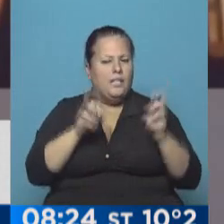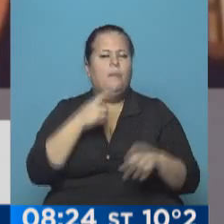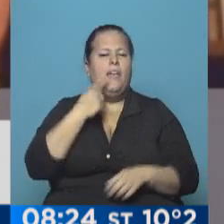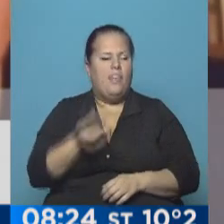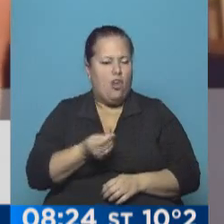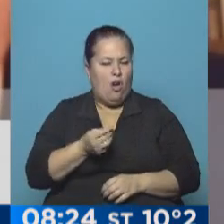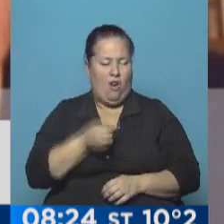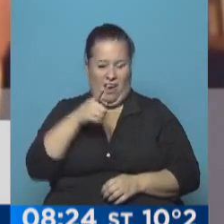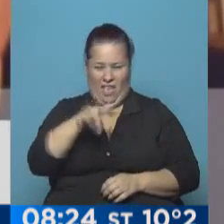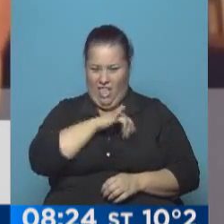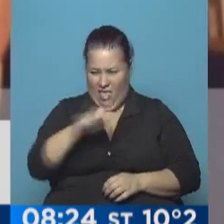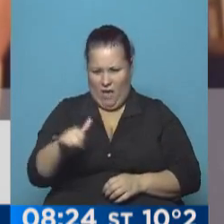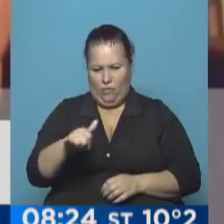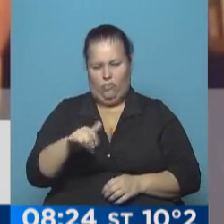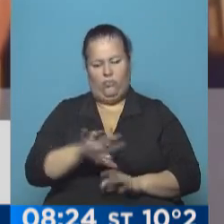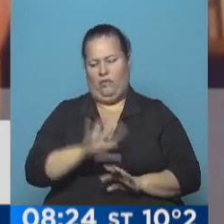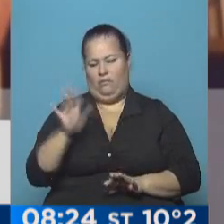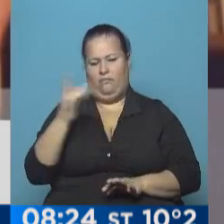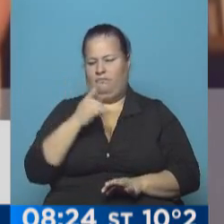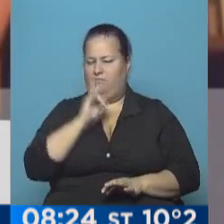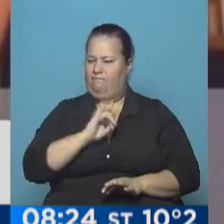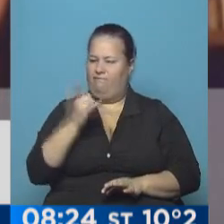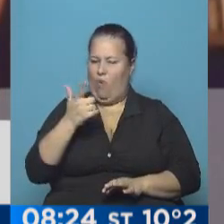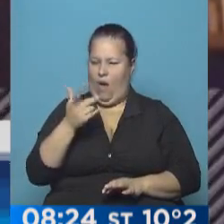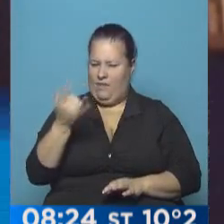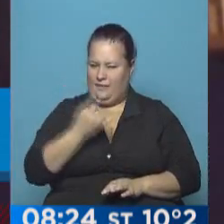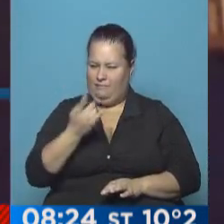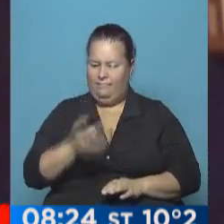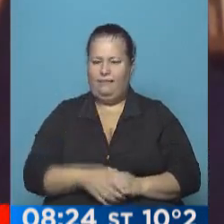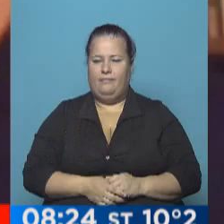dijo que esa denuncia es poco seria